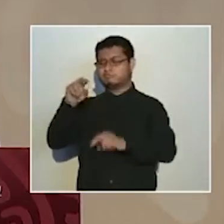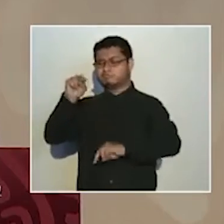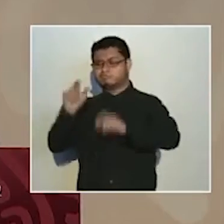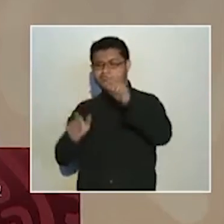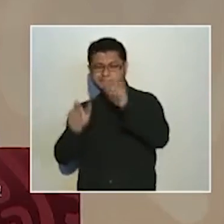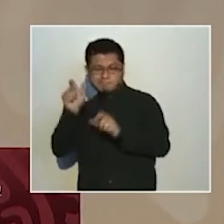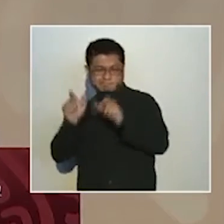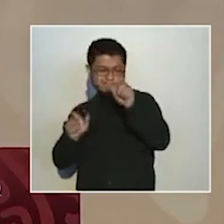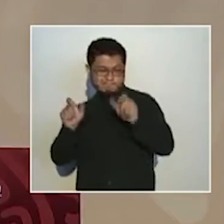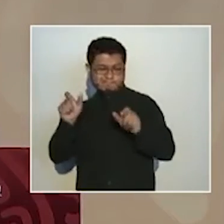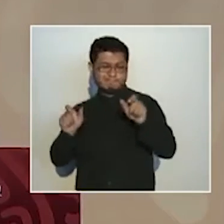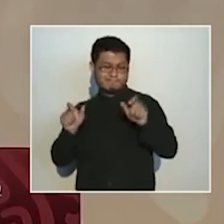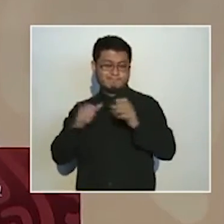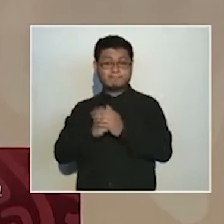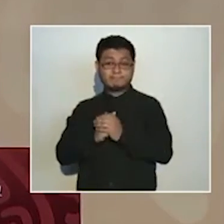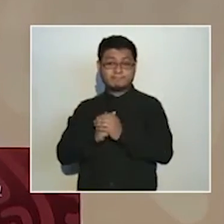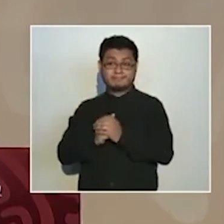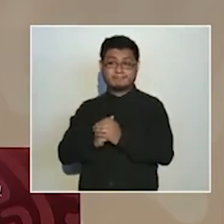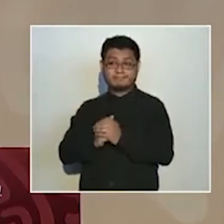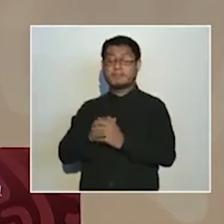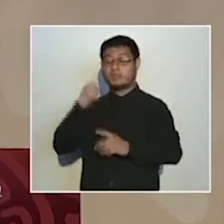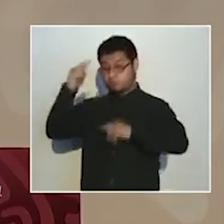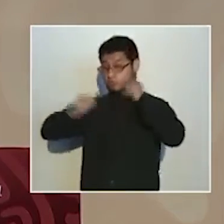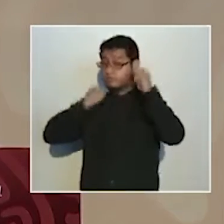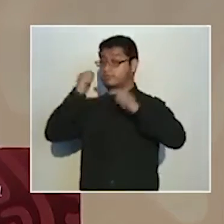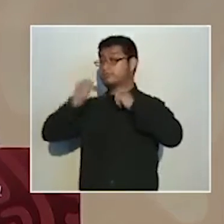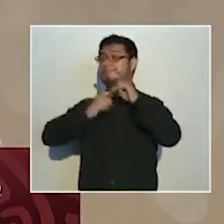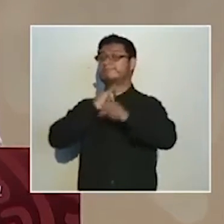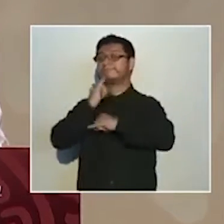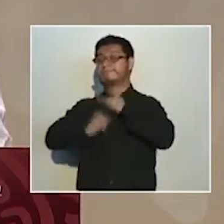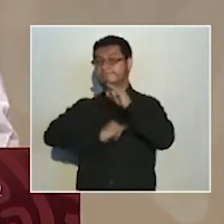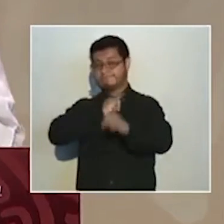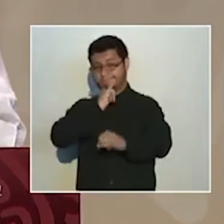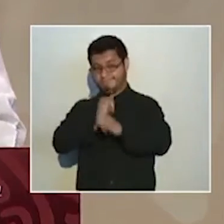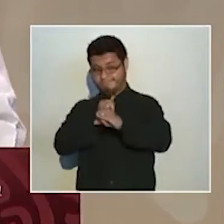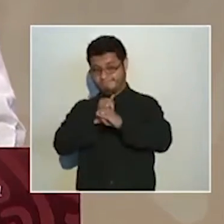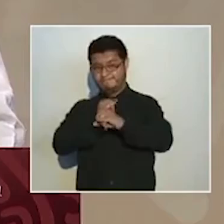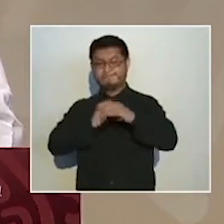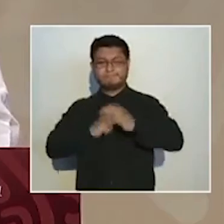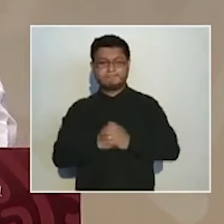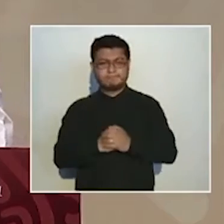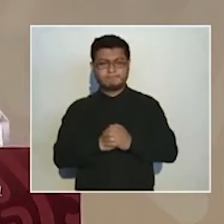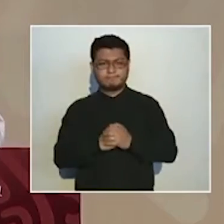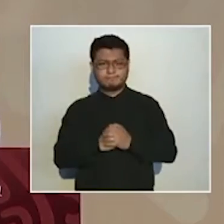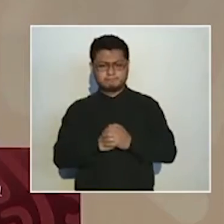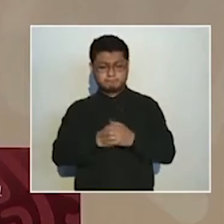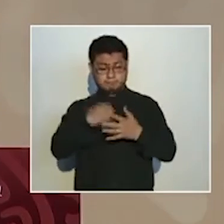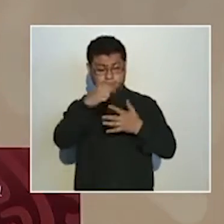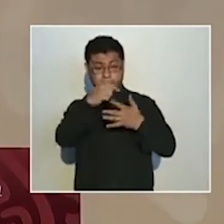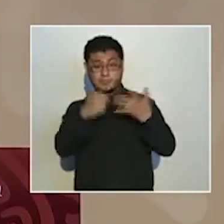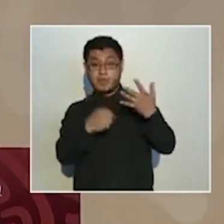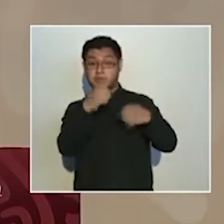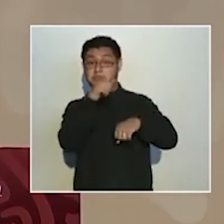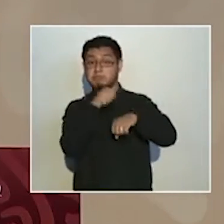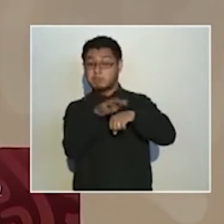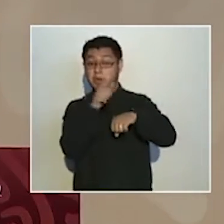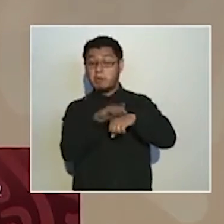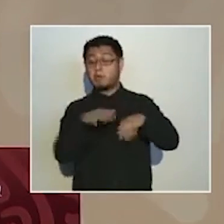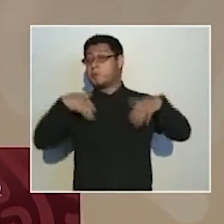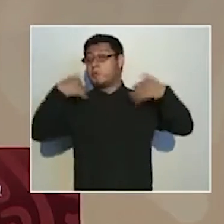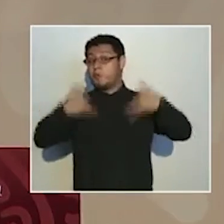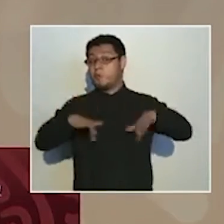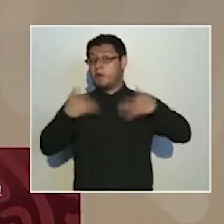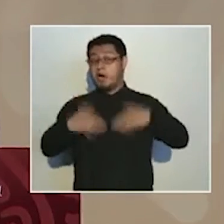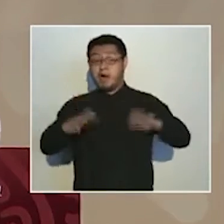los grandes siete del turismo internacional. Todas estas son cifras alentadoras que dan muestra de